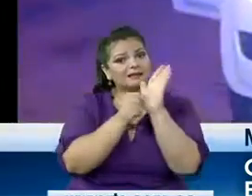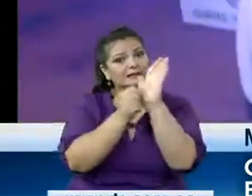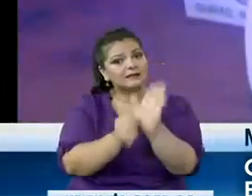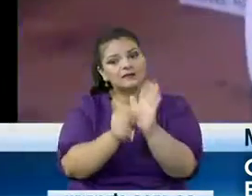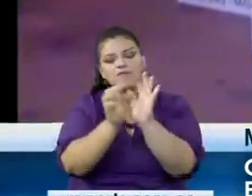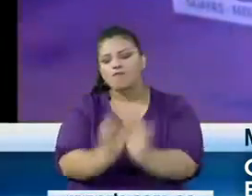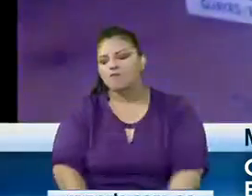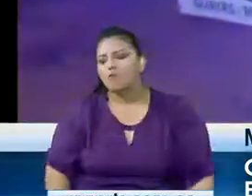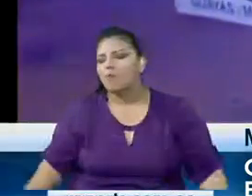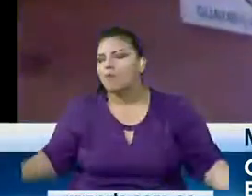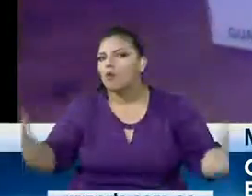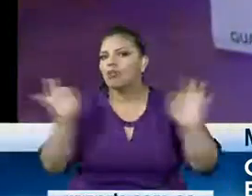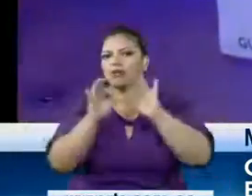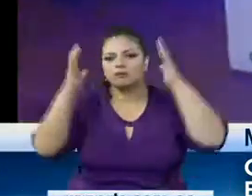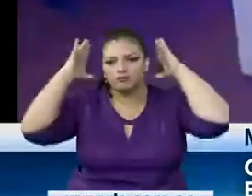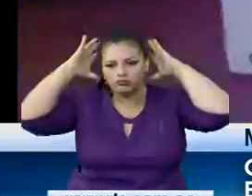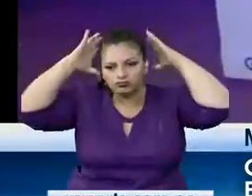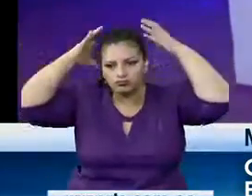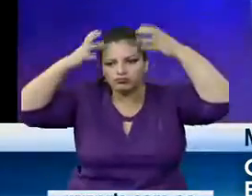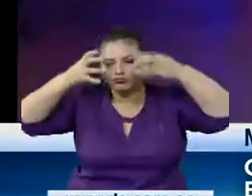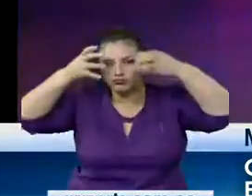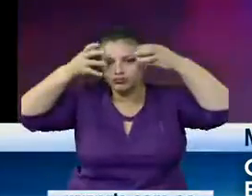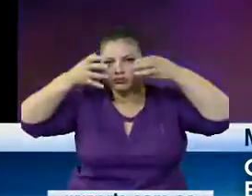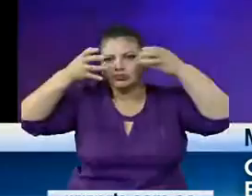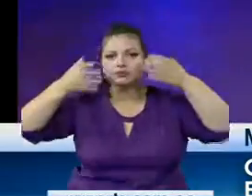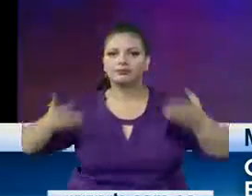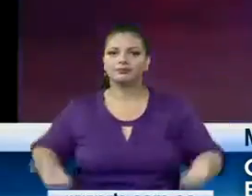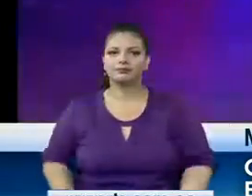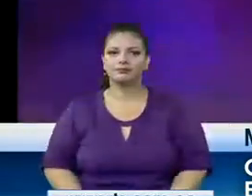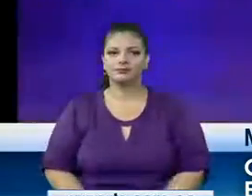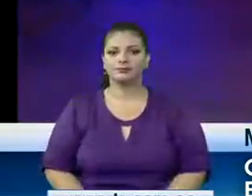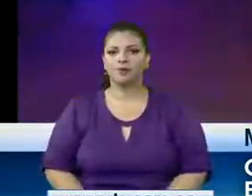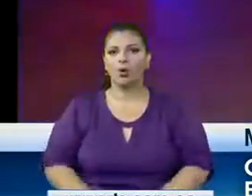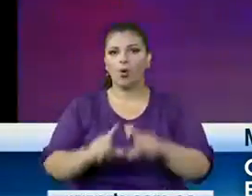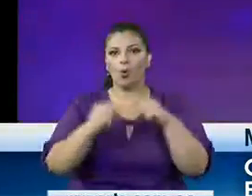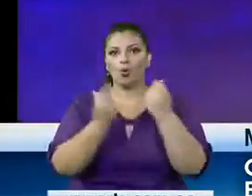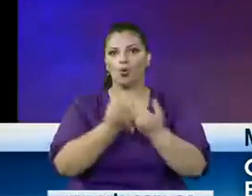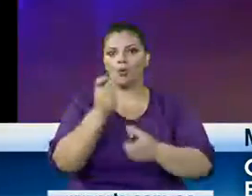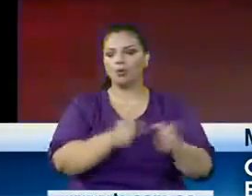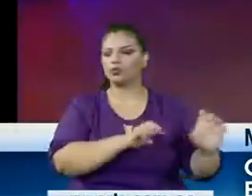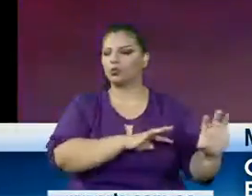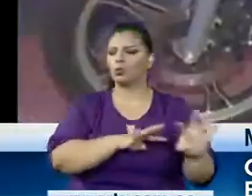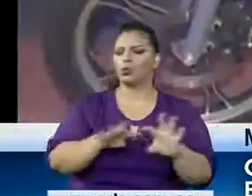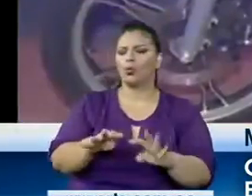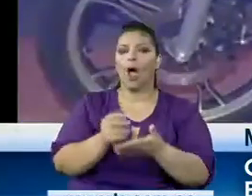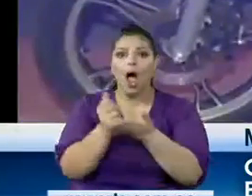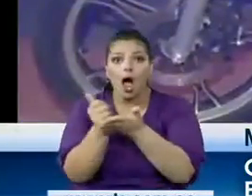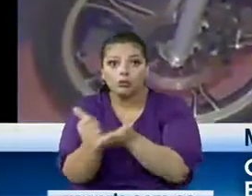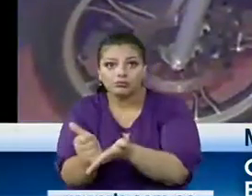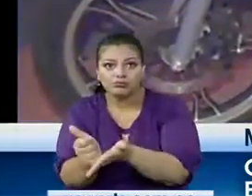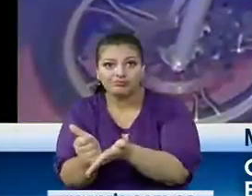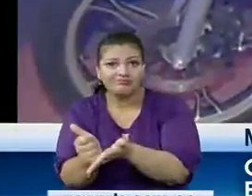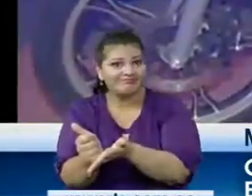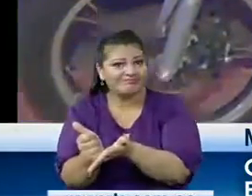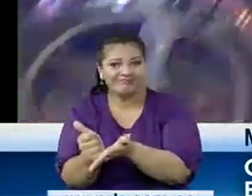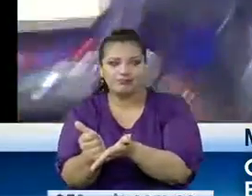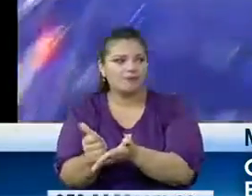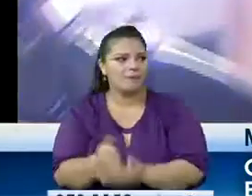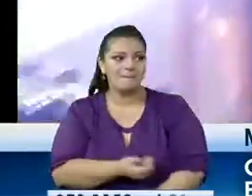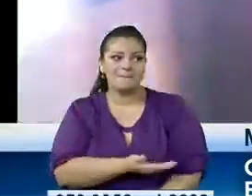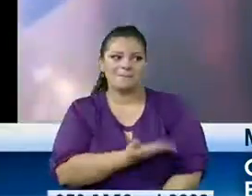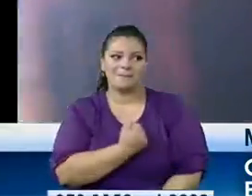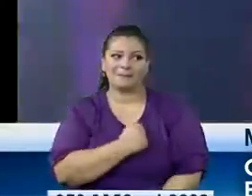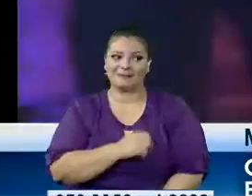consecuencias. Minutos después del siniestro, un grupo de personas se acercó al sitio, pero no precisamente